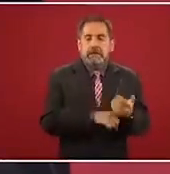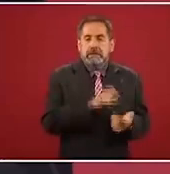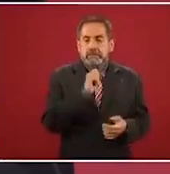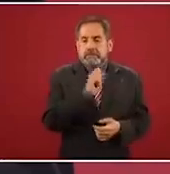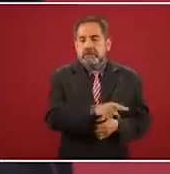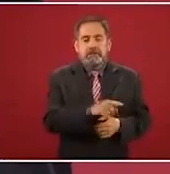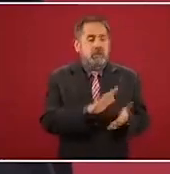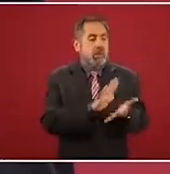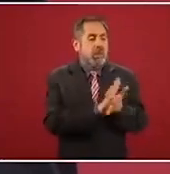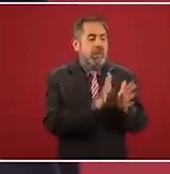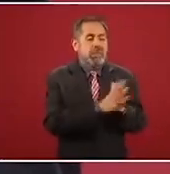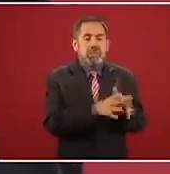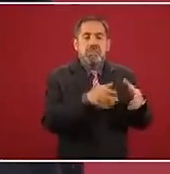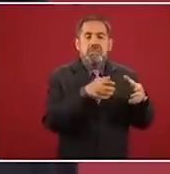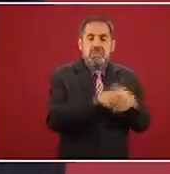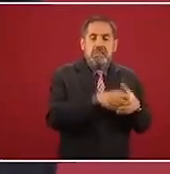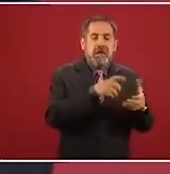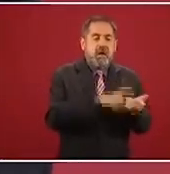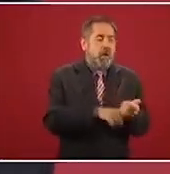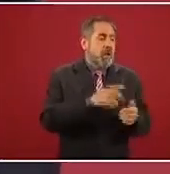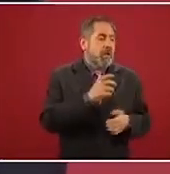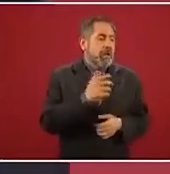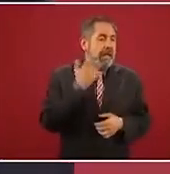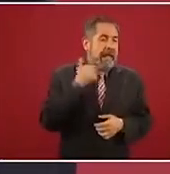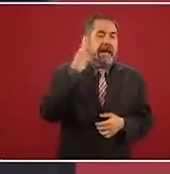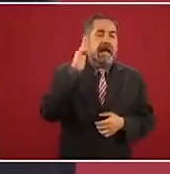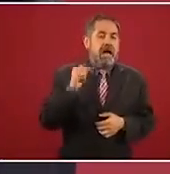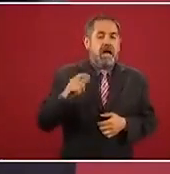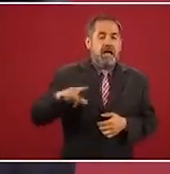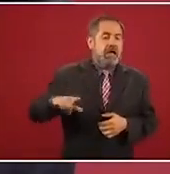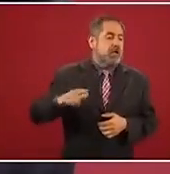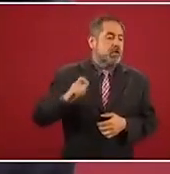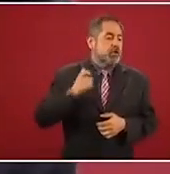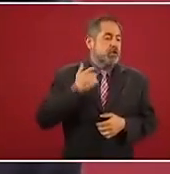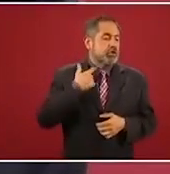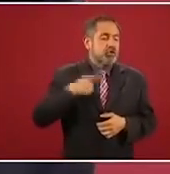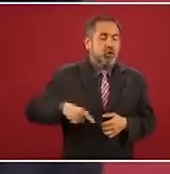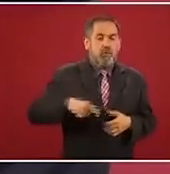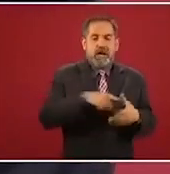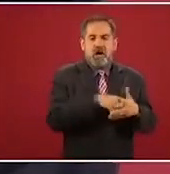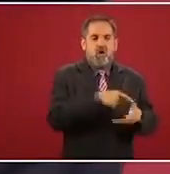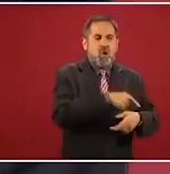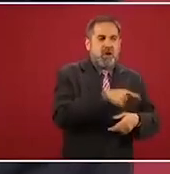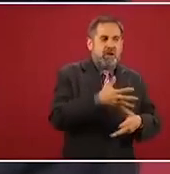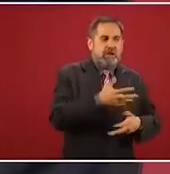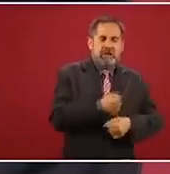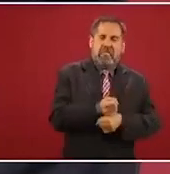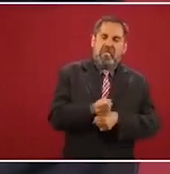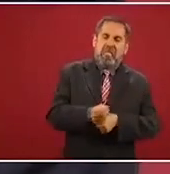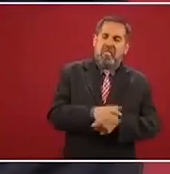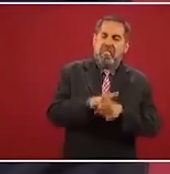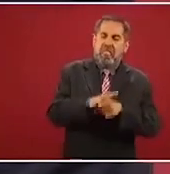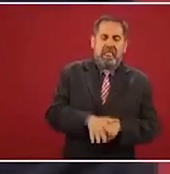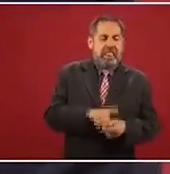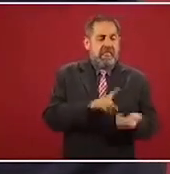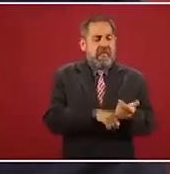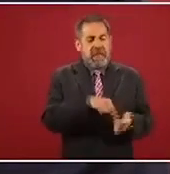formaron parte del régimen opresor, el régimen de